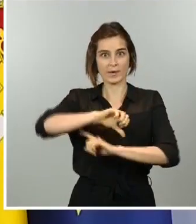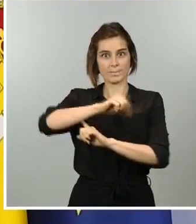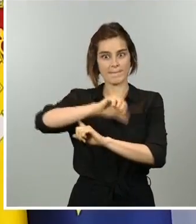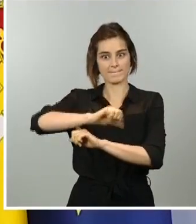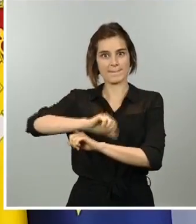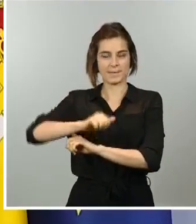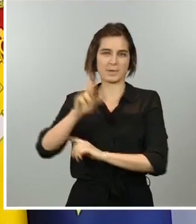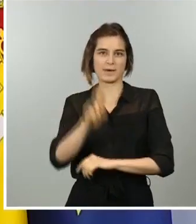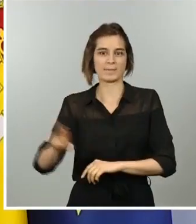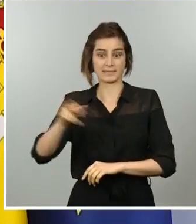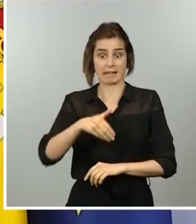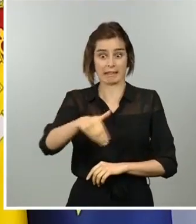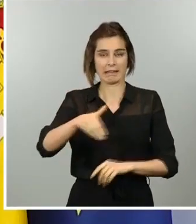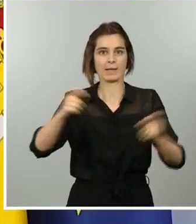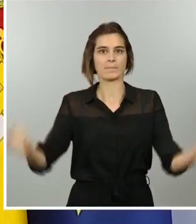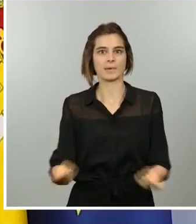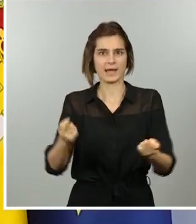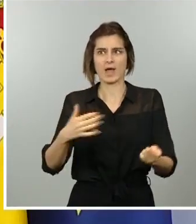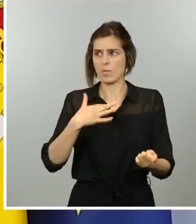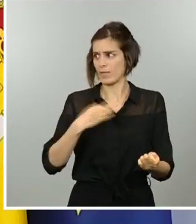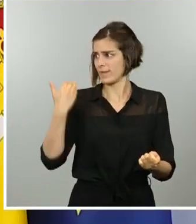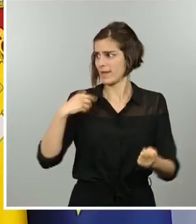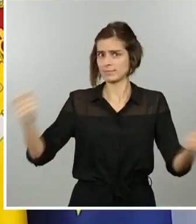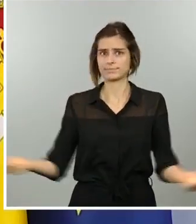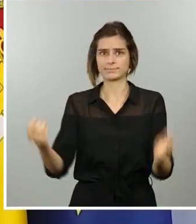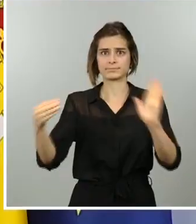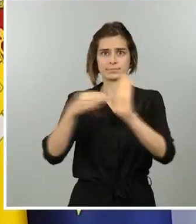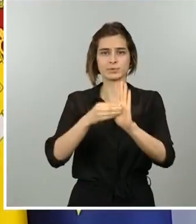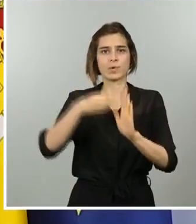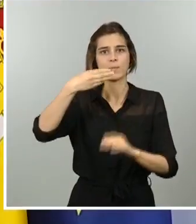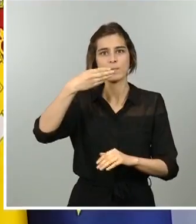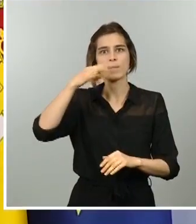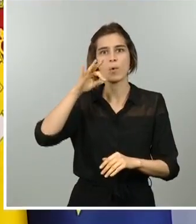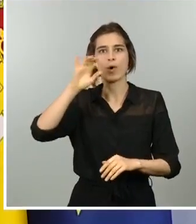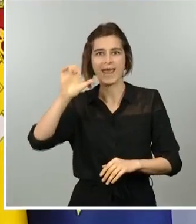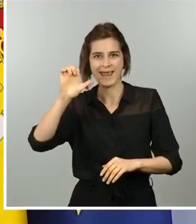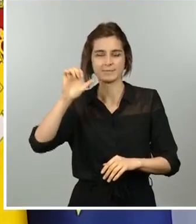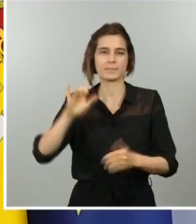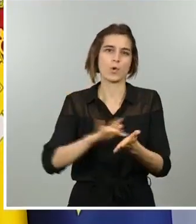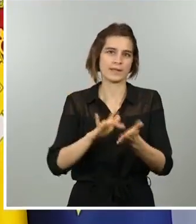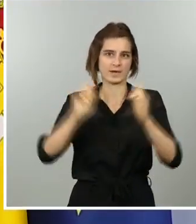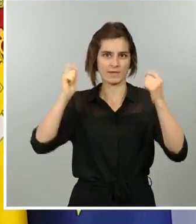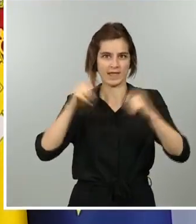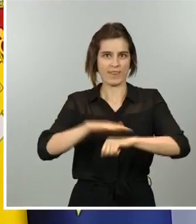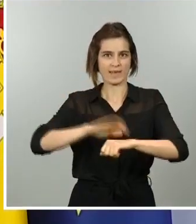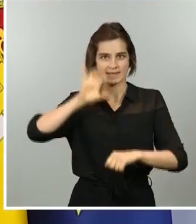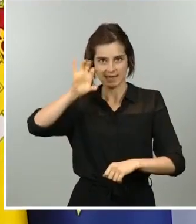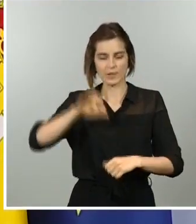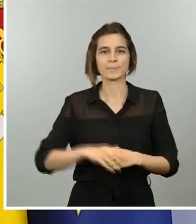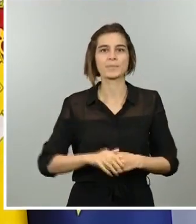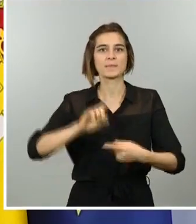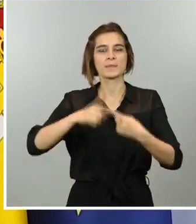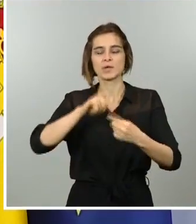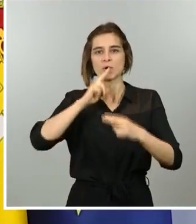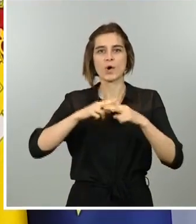breve espacio de tiempo, quizá lo hayan sido ya en el Boletín Oficial del Estado. En primer lugar, una orden de cogobernanza. Una orden